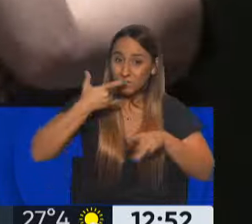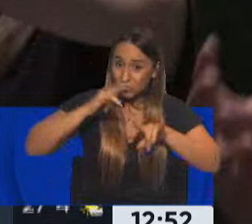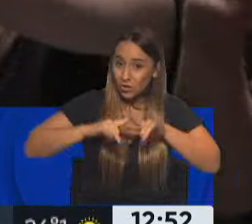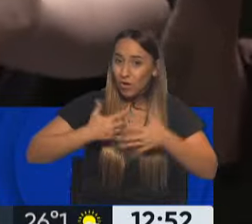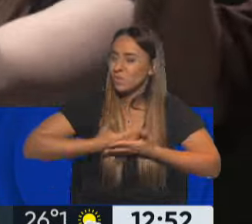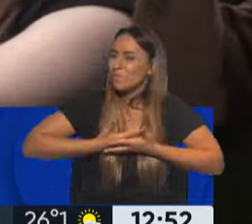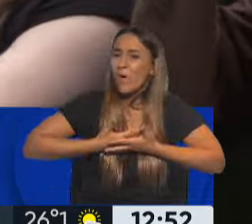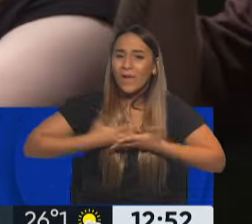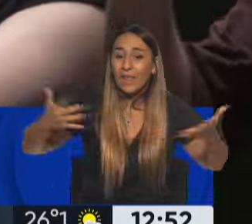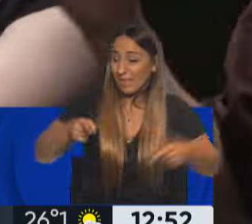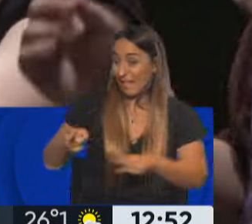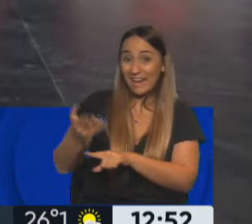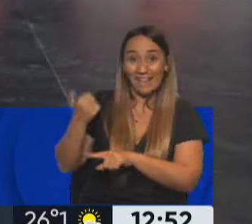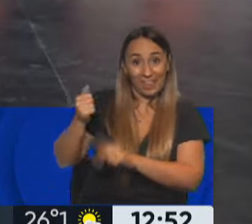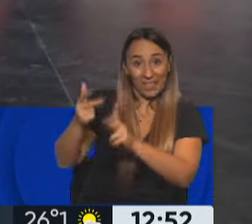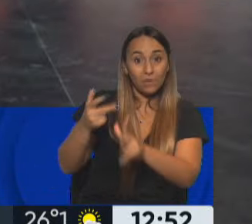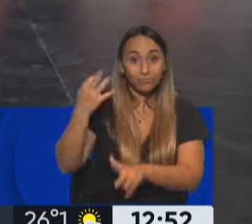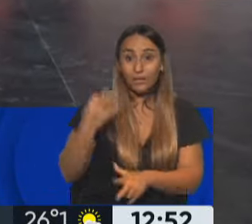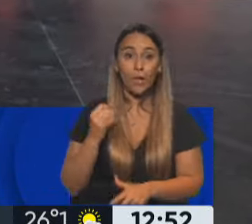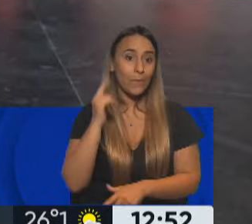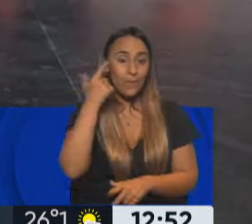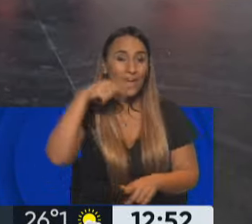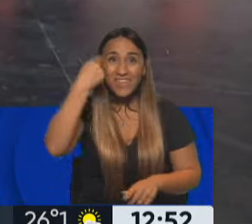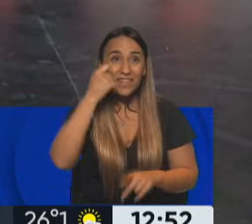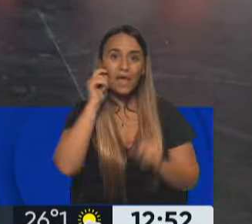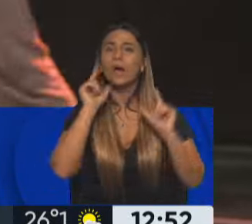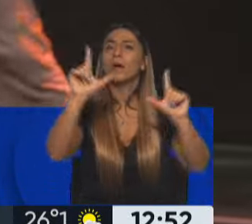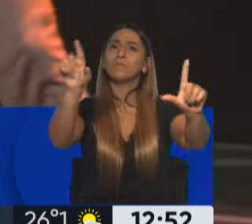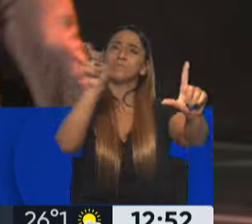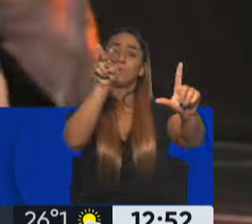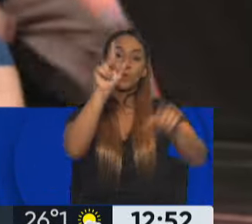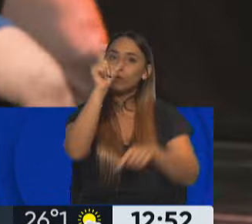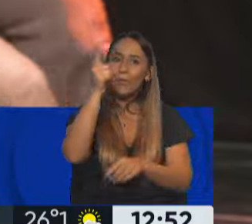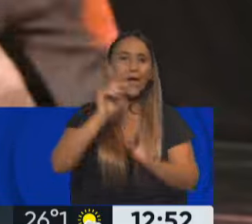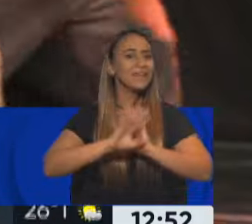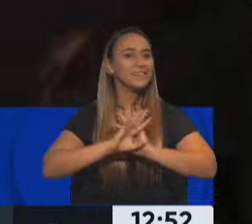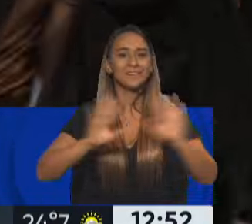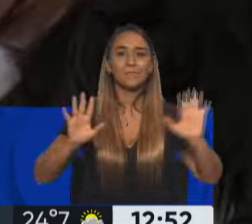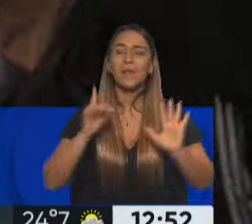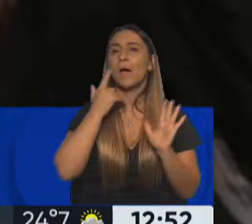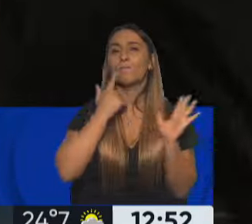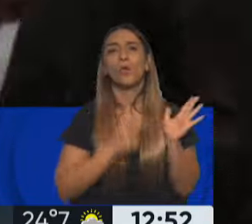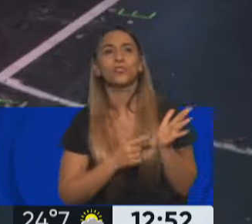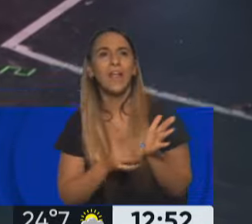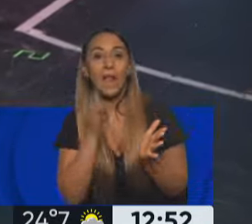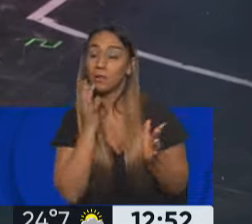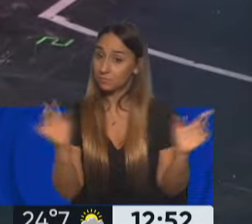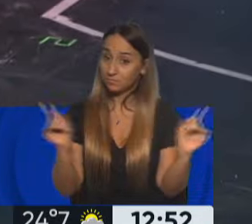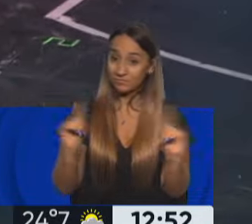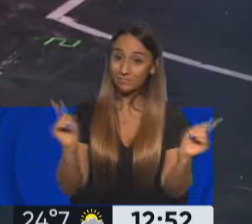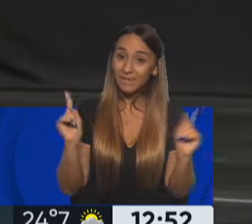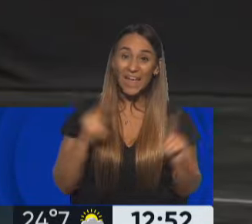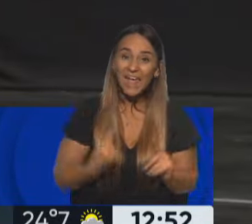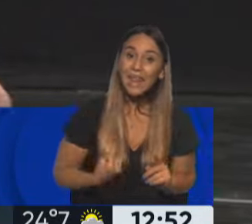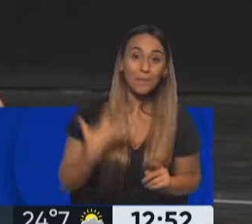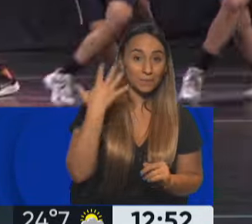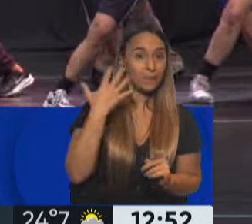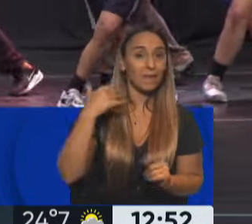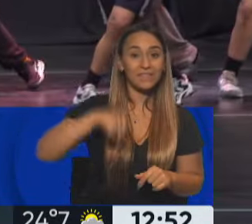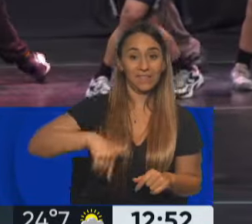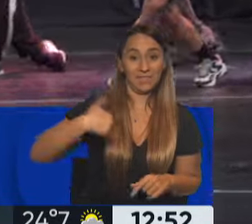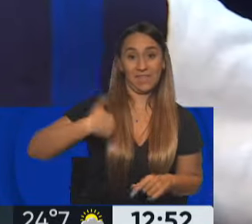recién arrancaste diciendo no hay imágenes, no hay un video donde, no sé, para mostrar. Y es la primera vez que se hace en Latinoamérica un show